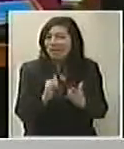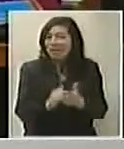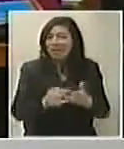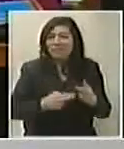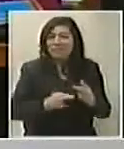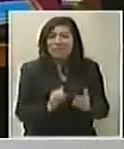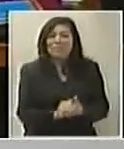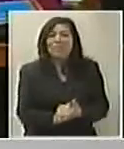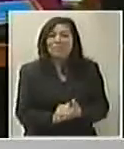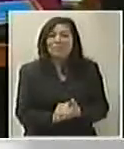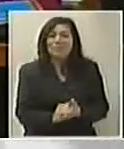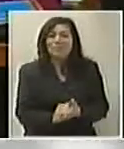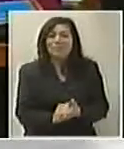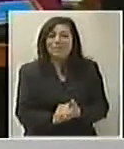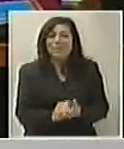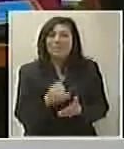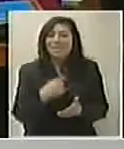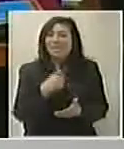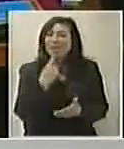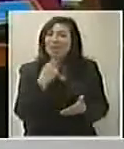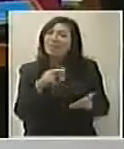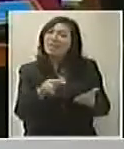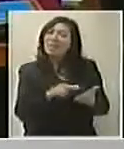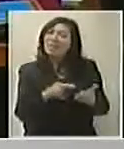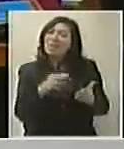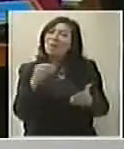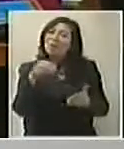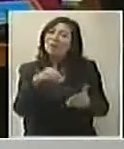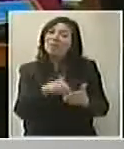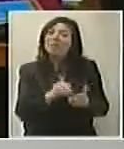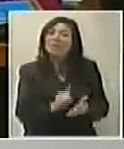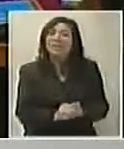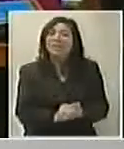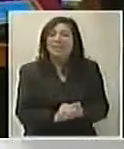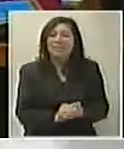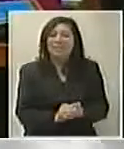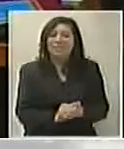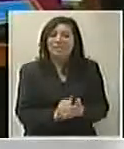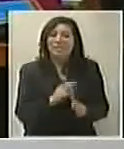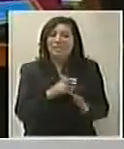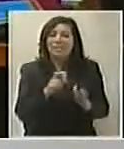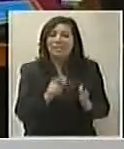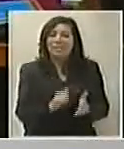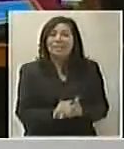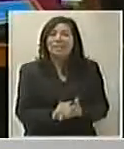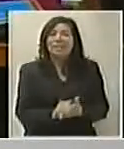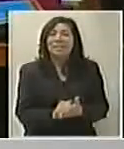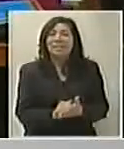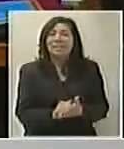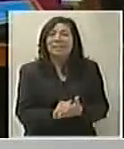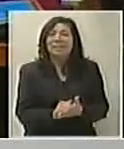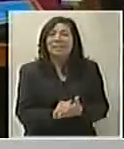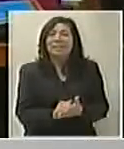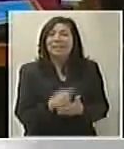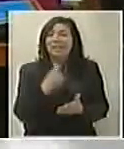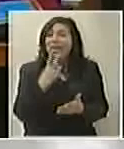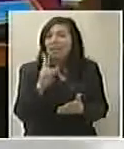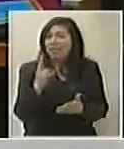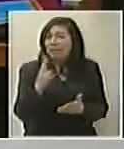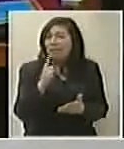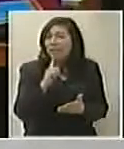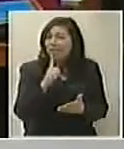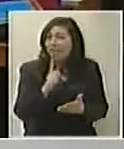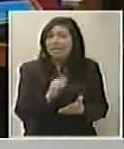viene señalando el gobierno. Y se lo voy a leer y lo voy a poner ahí, tenga la bondad de proyectarlos. ¿Acaso la